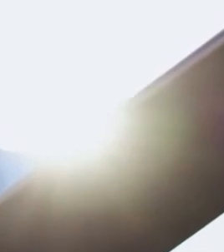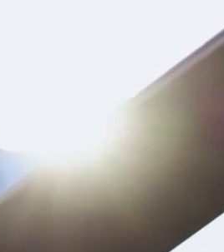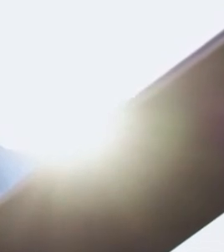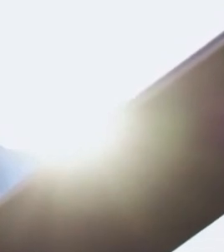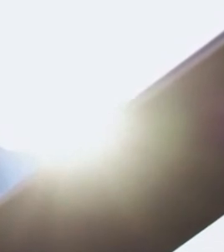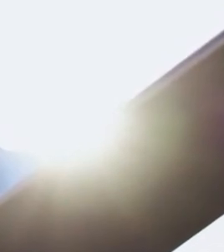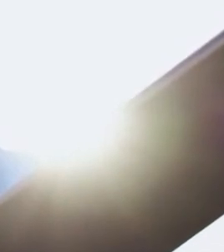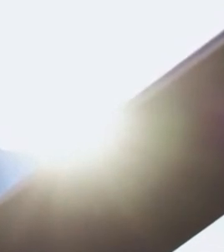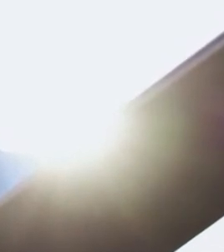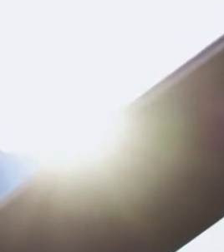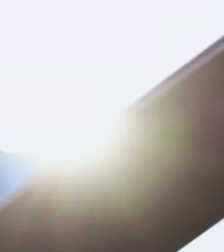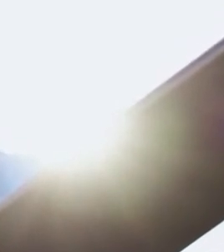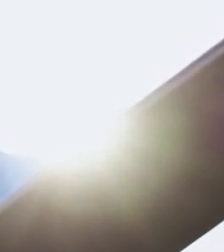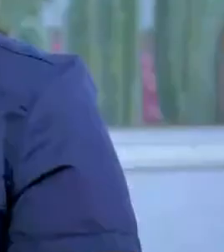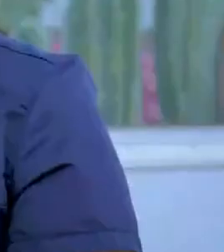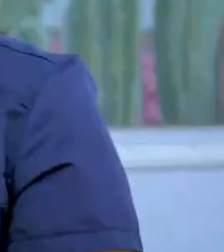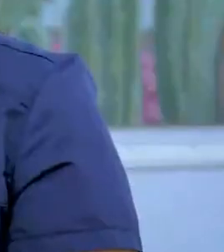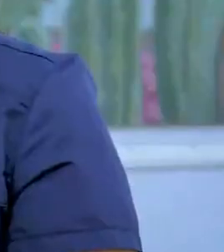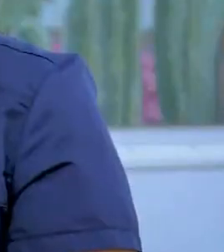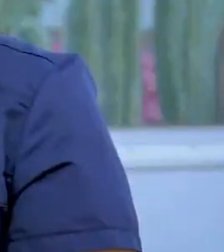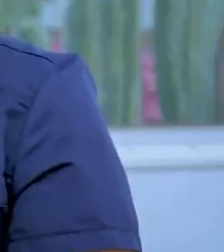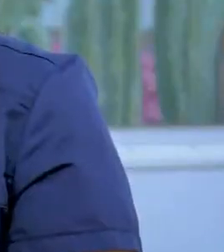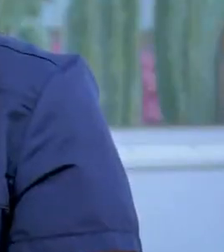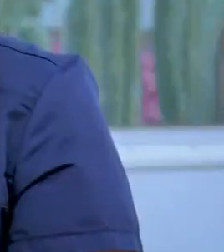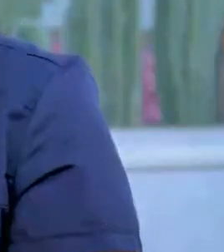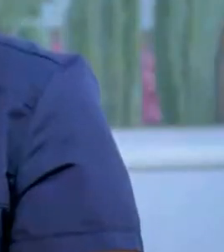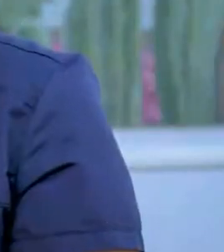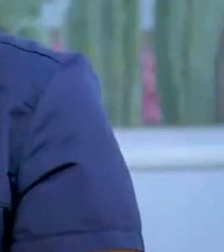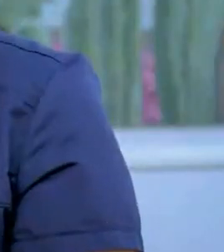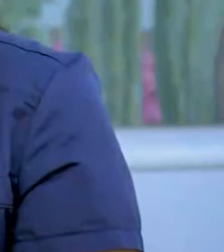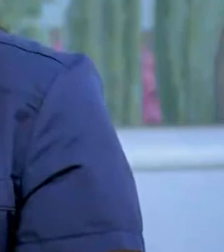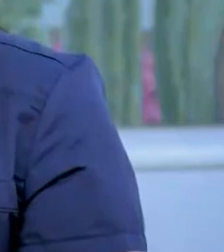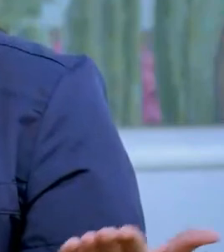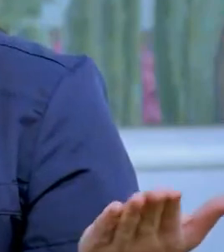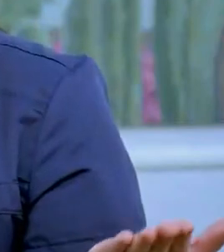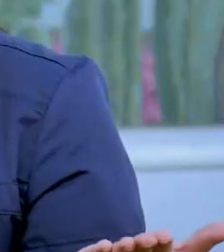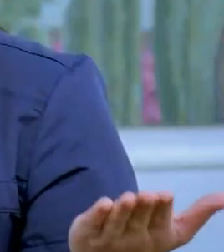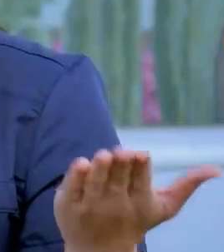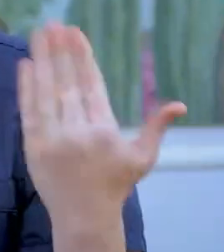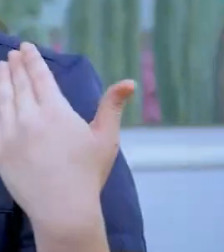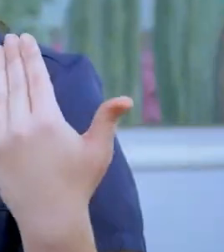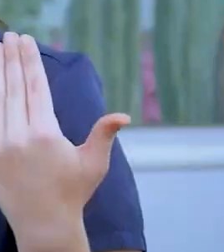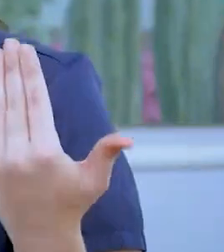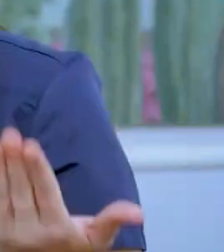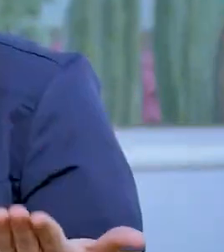individuos ni de los países. ¿Y cuándo se va a normalizar?